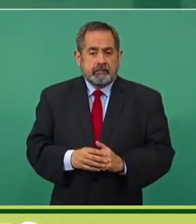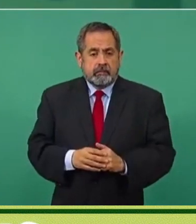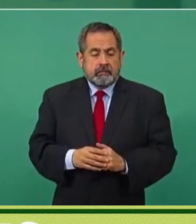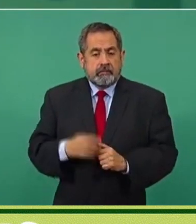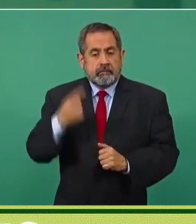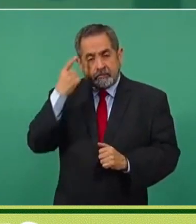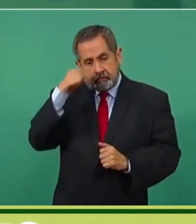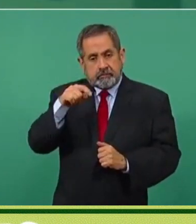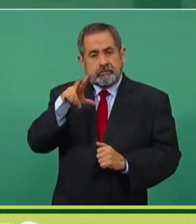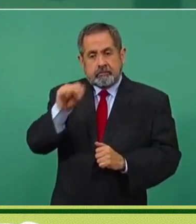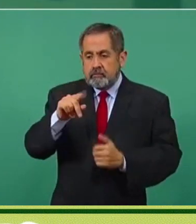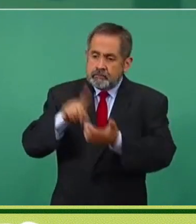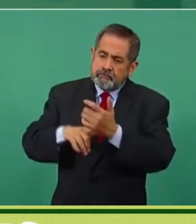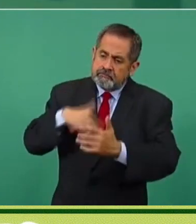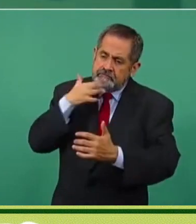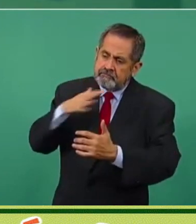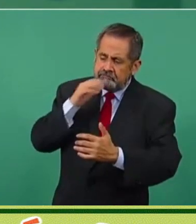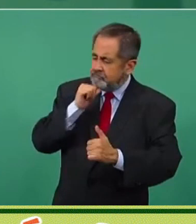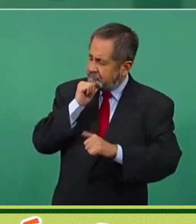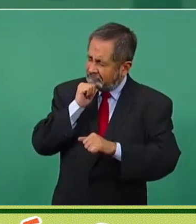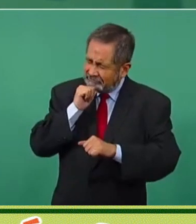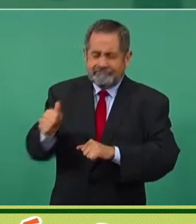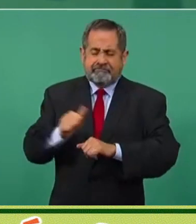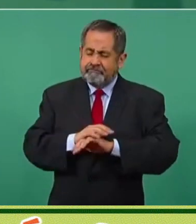para que no haya corrupción.